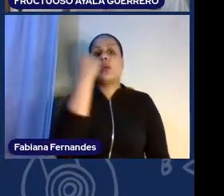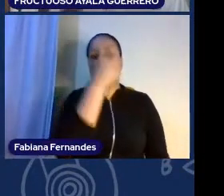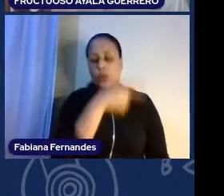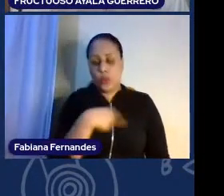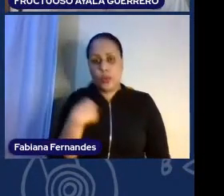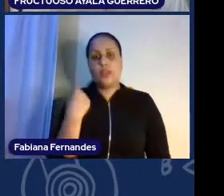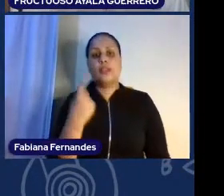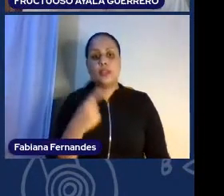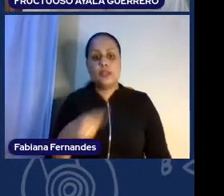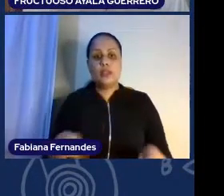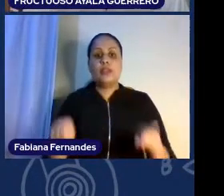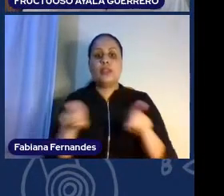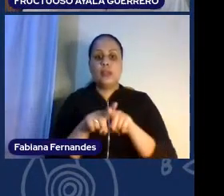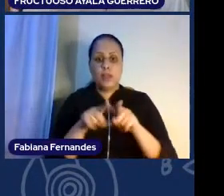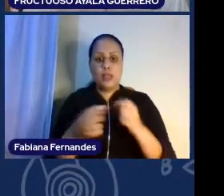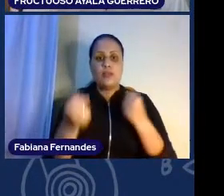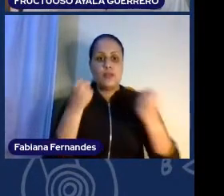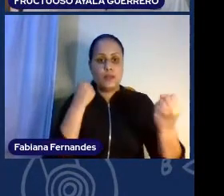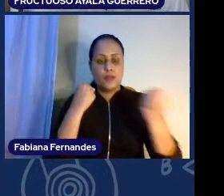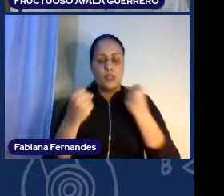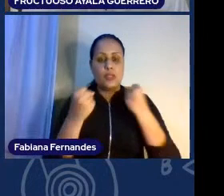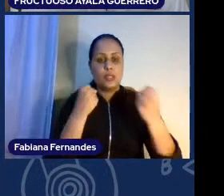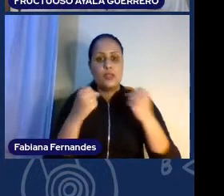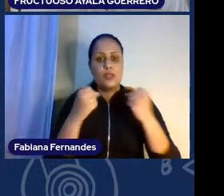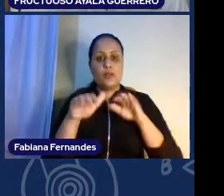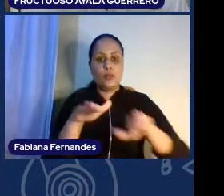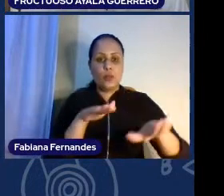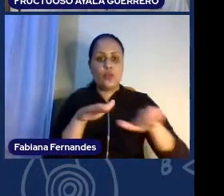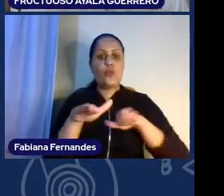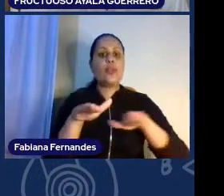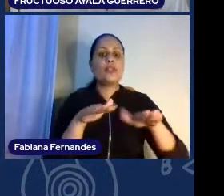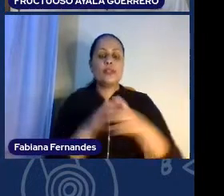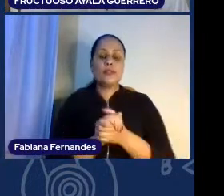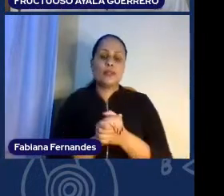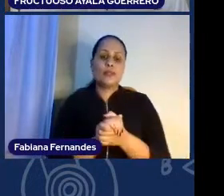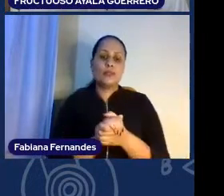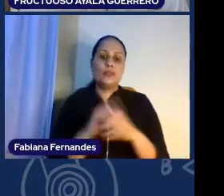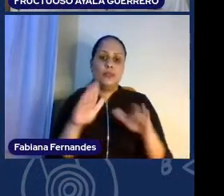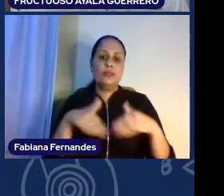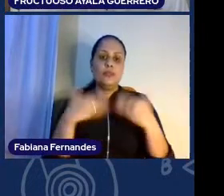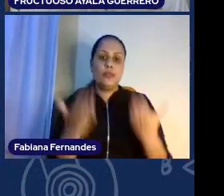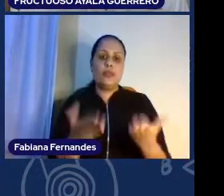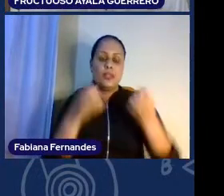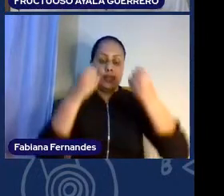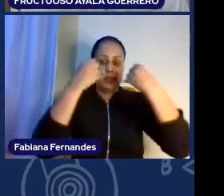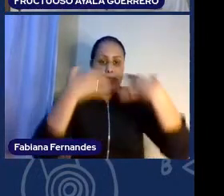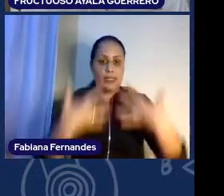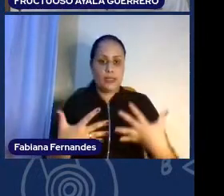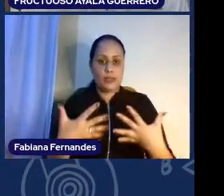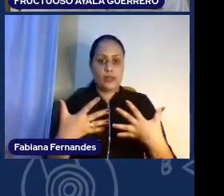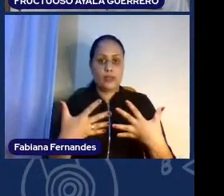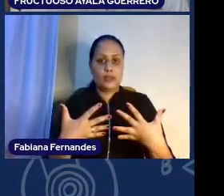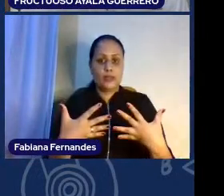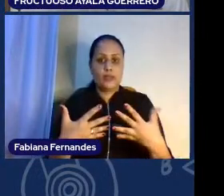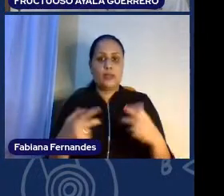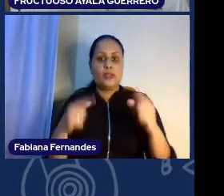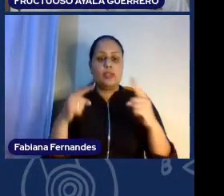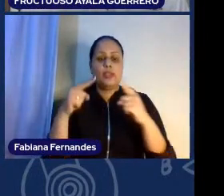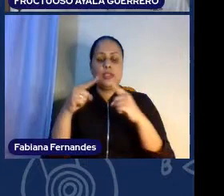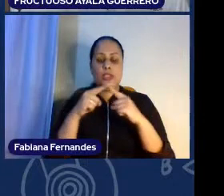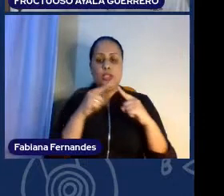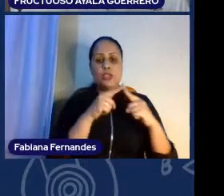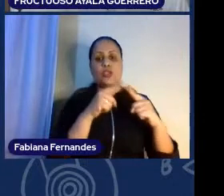y física se va modificando. Bueno, la explicación de este tipo de modificaciones